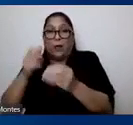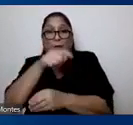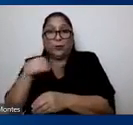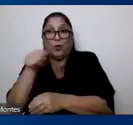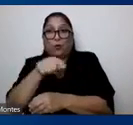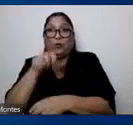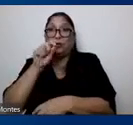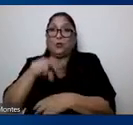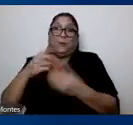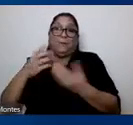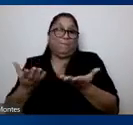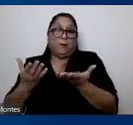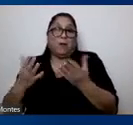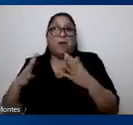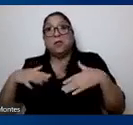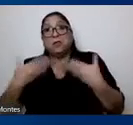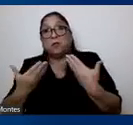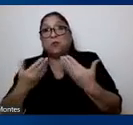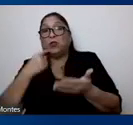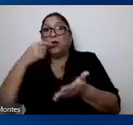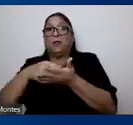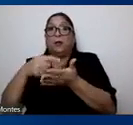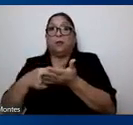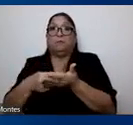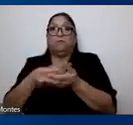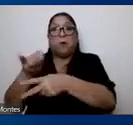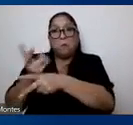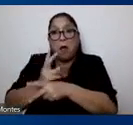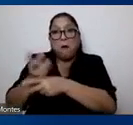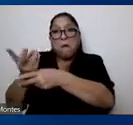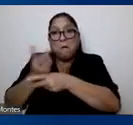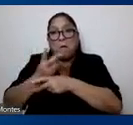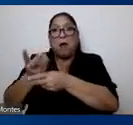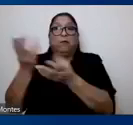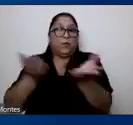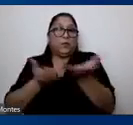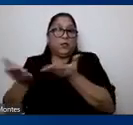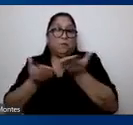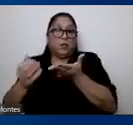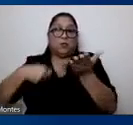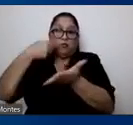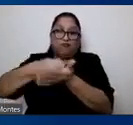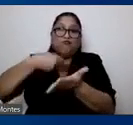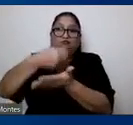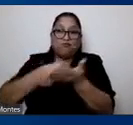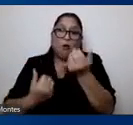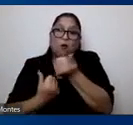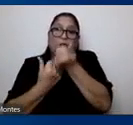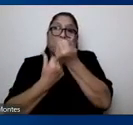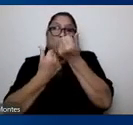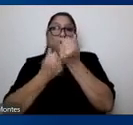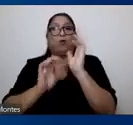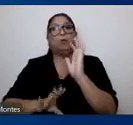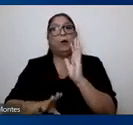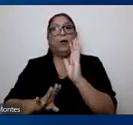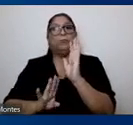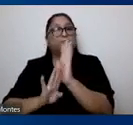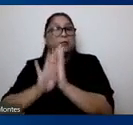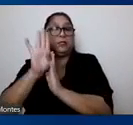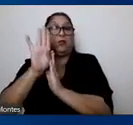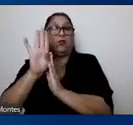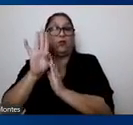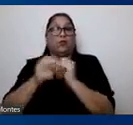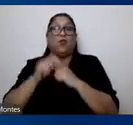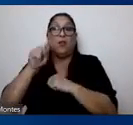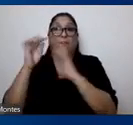que pues se podría dar contraprestaciones de servicio, en este caso de financiamientos para desarrollo de las lógicas de guerra de